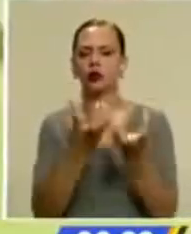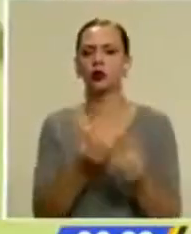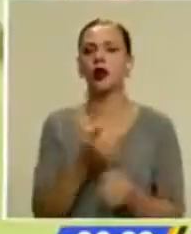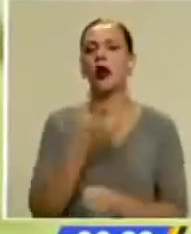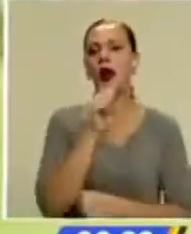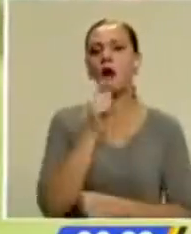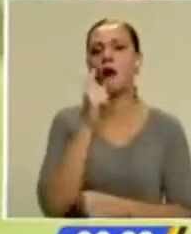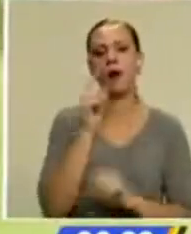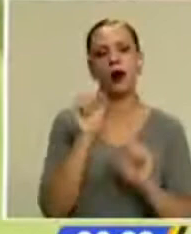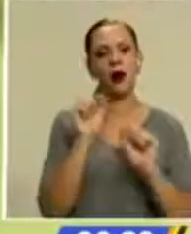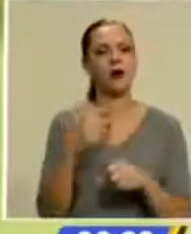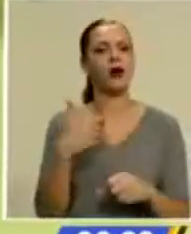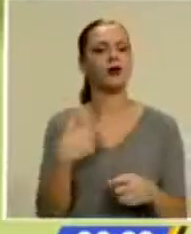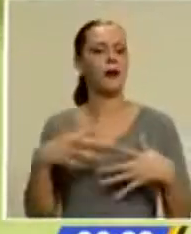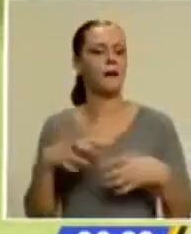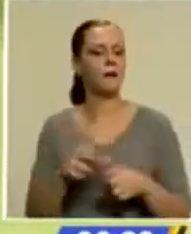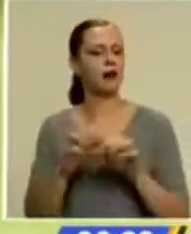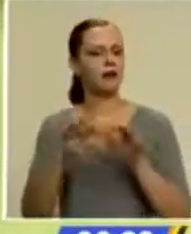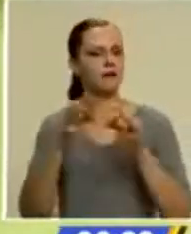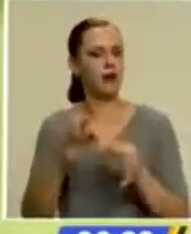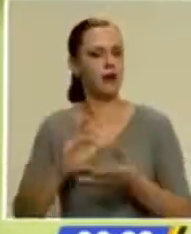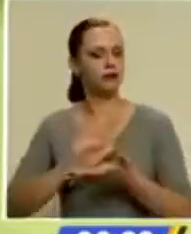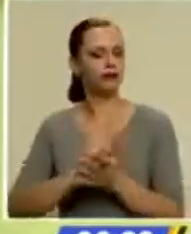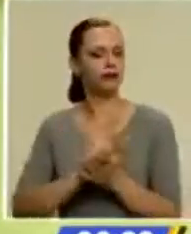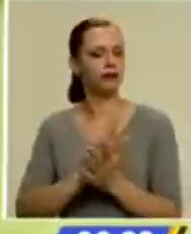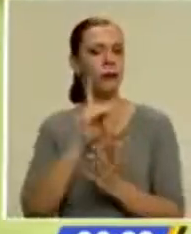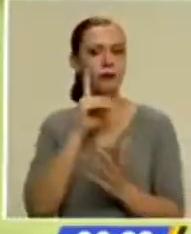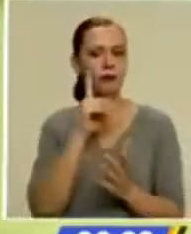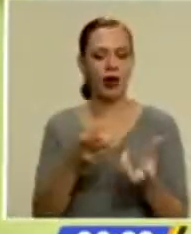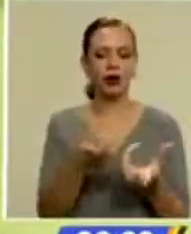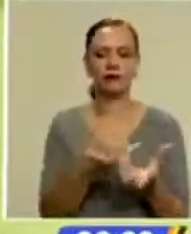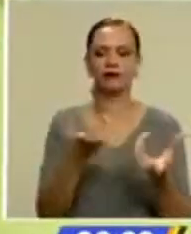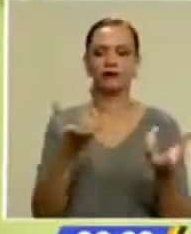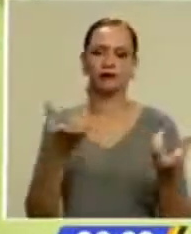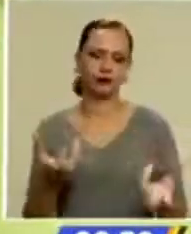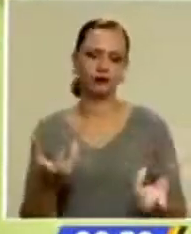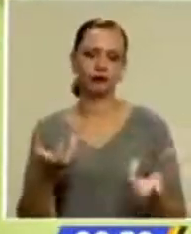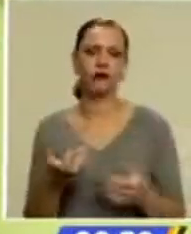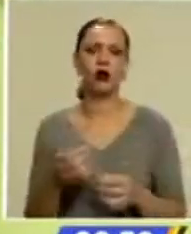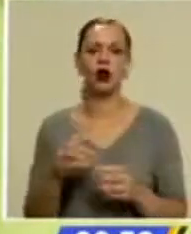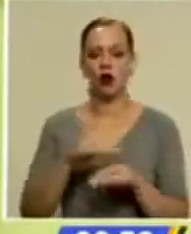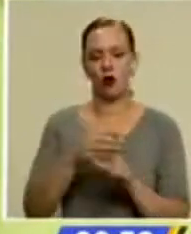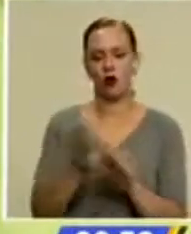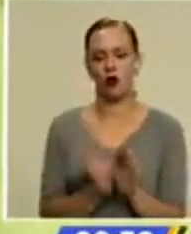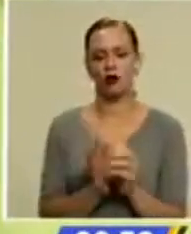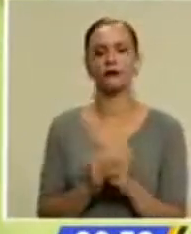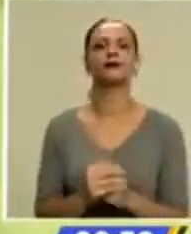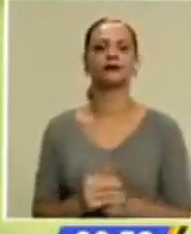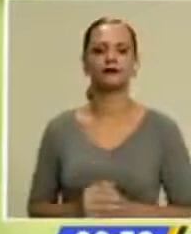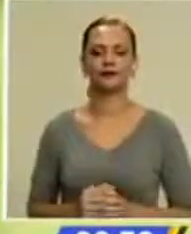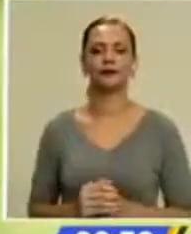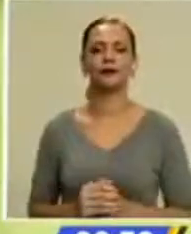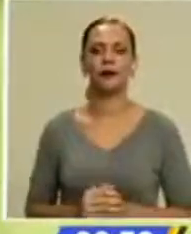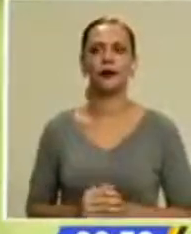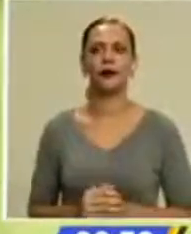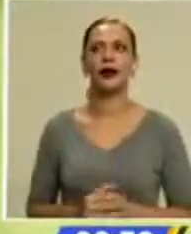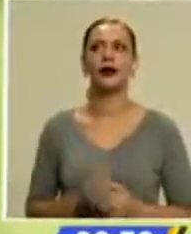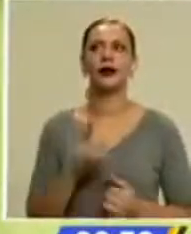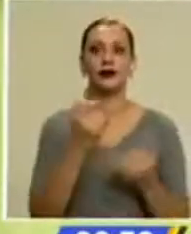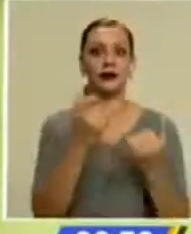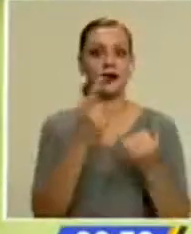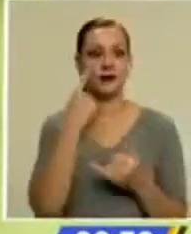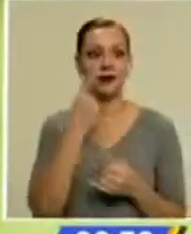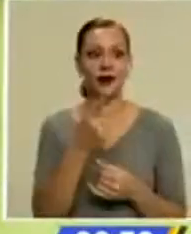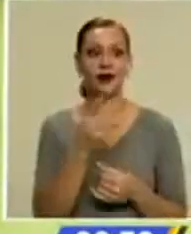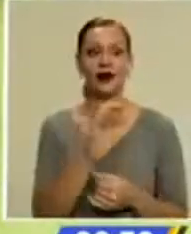líquido para obtener una masa bien firme y que se vaya a separar de los bordes. Exacto. Vea, y ya nos va